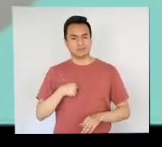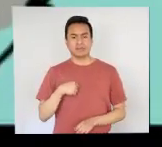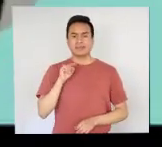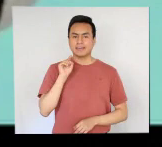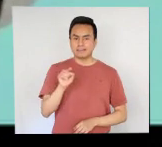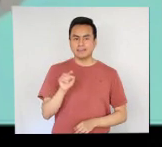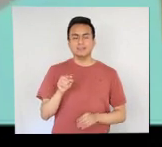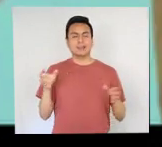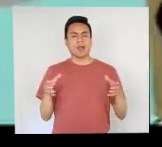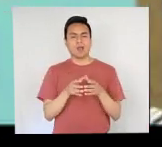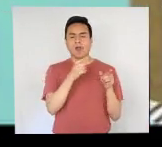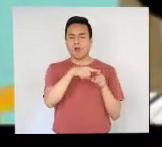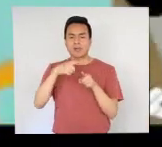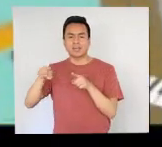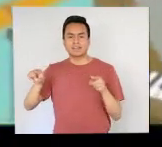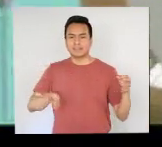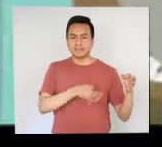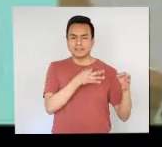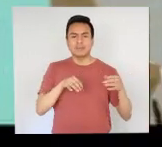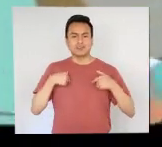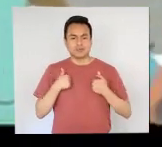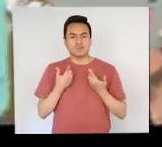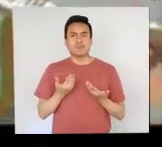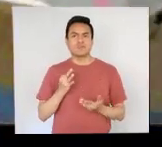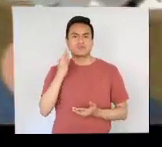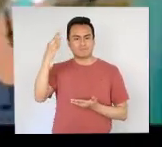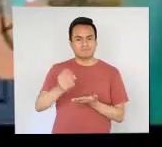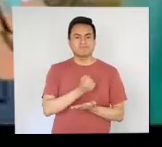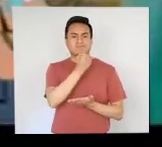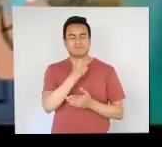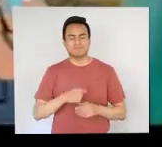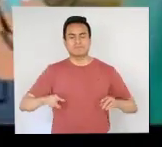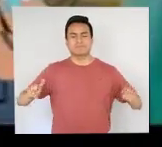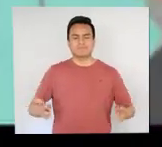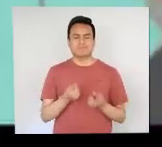seré! ¡Y esta es la orquesta que yo tendré!